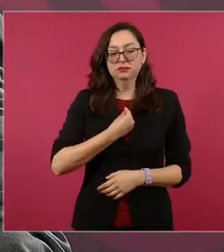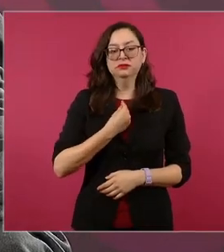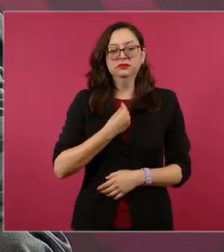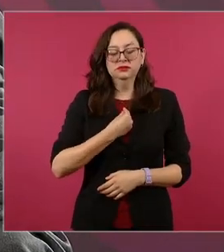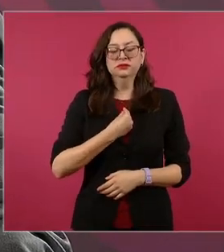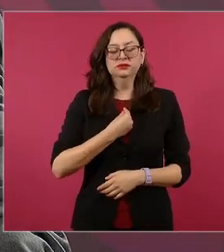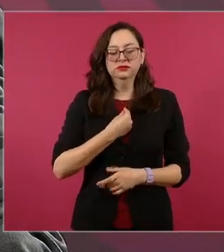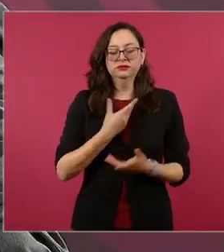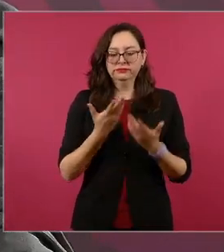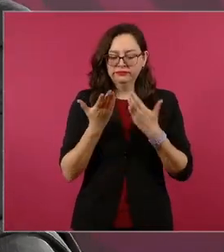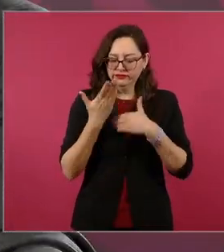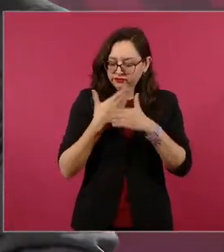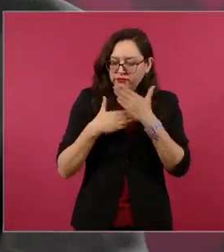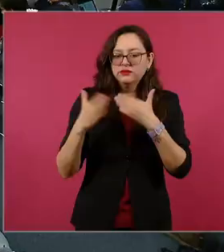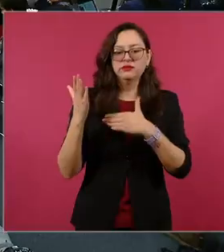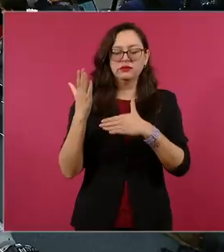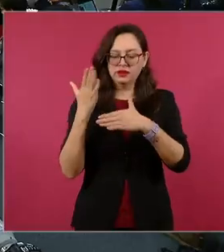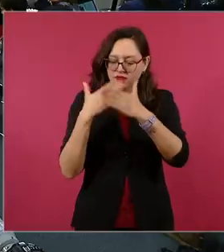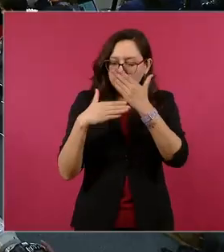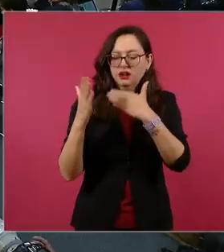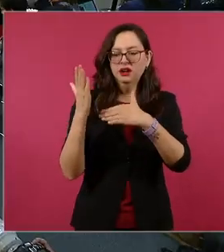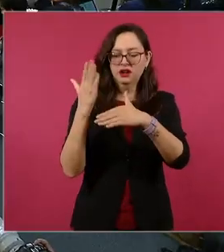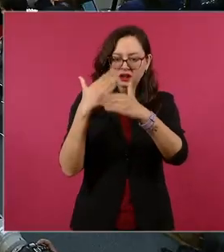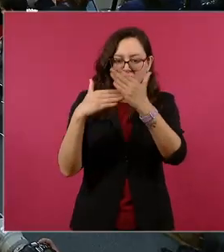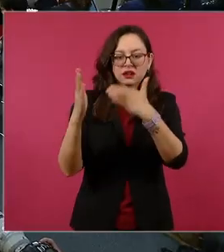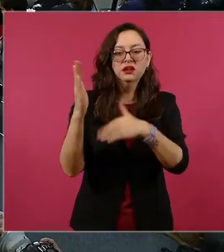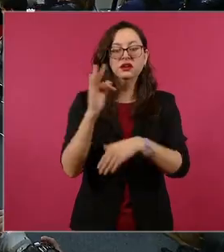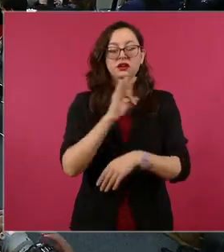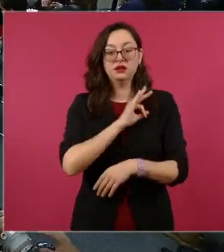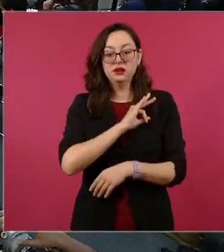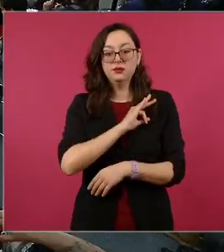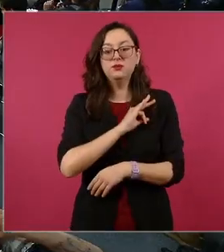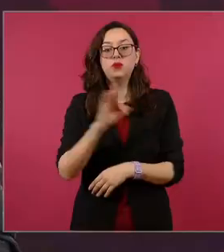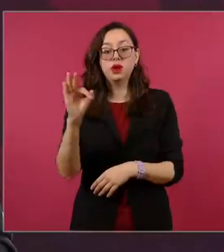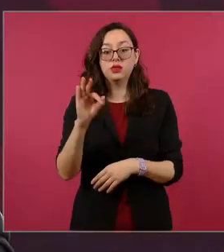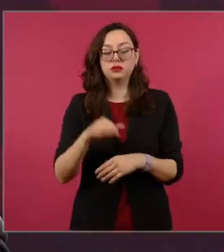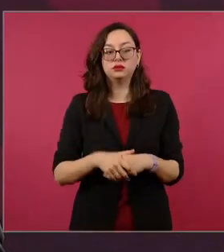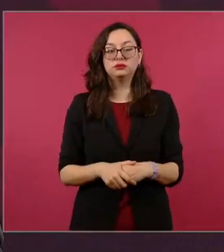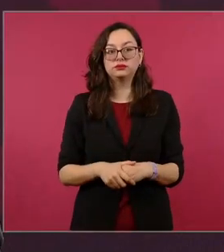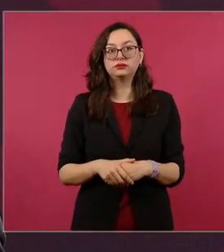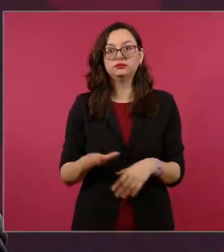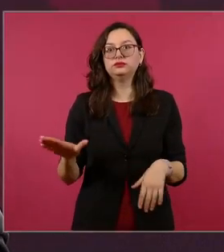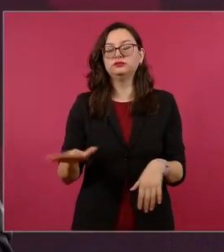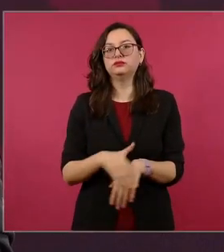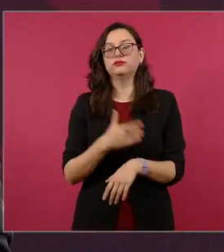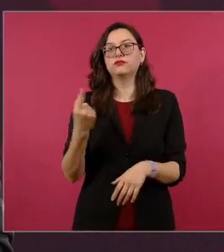llegado a la conclusión que cuando se transforma, cuando se lucha por un ideal,